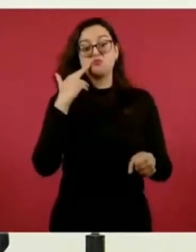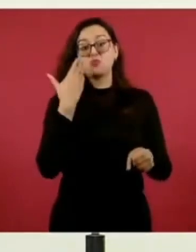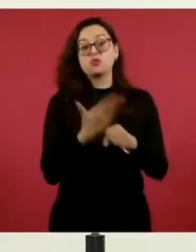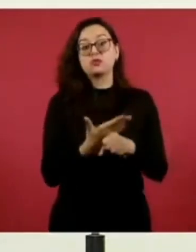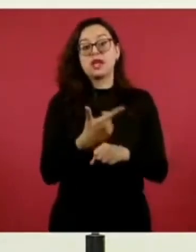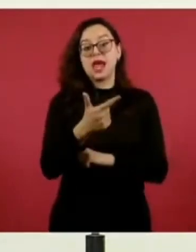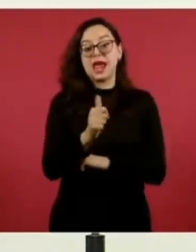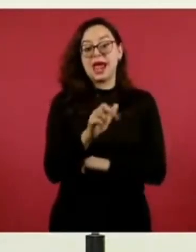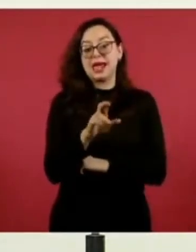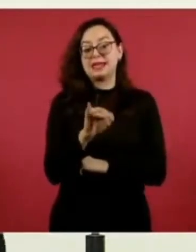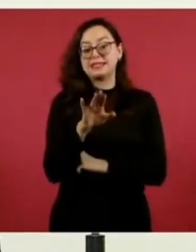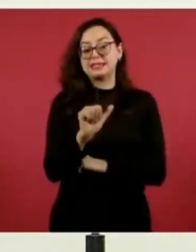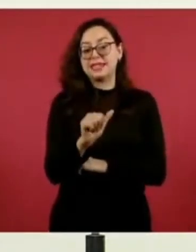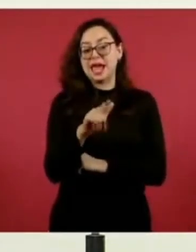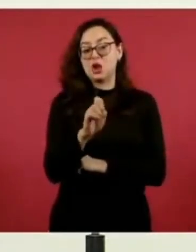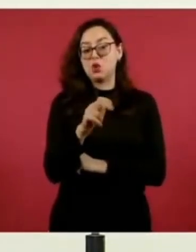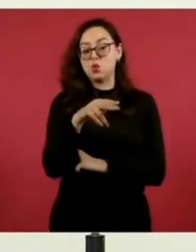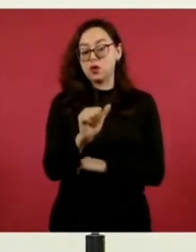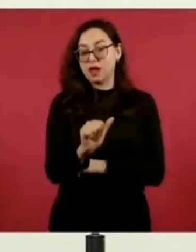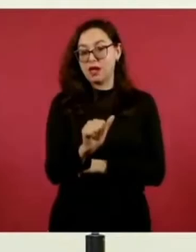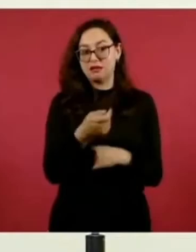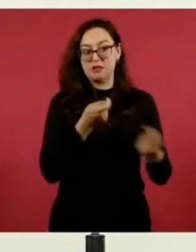conocido como CISEN,